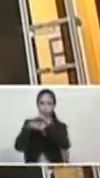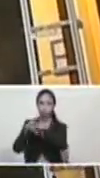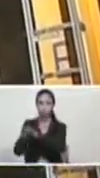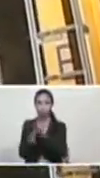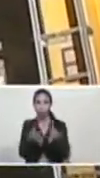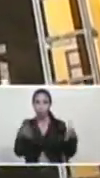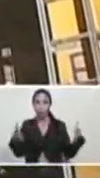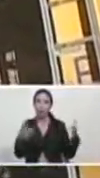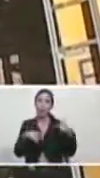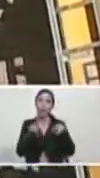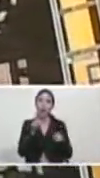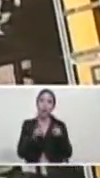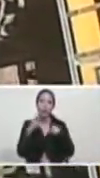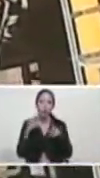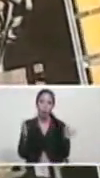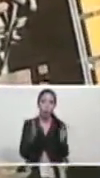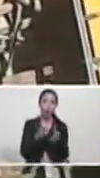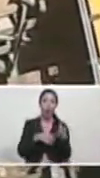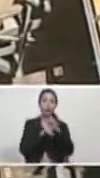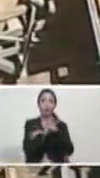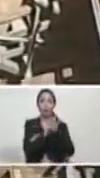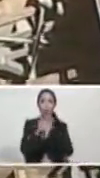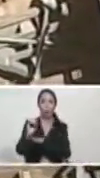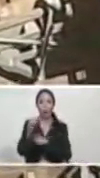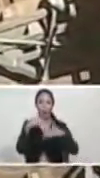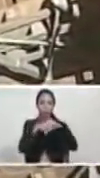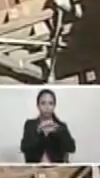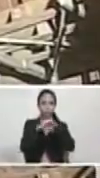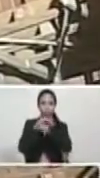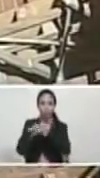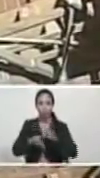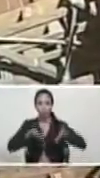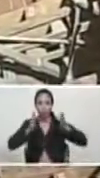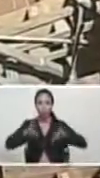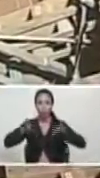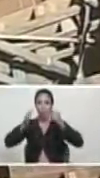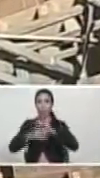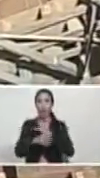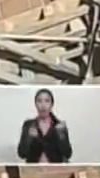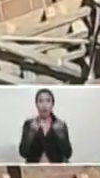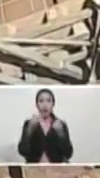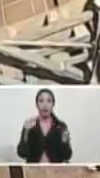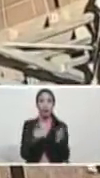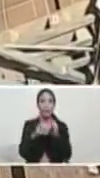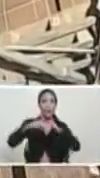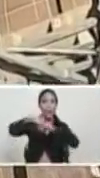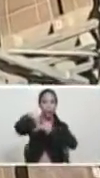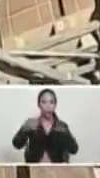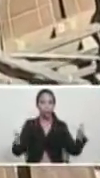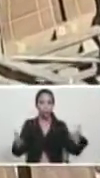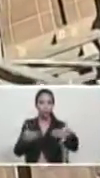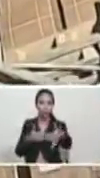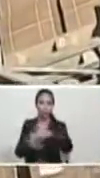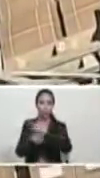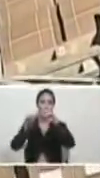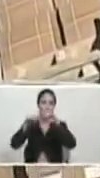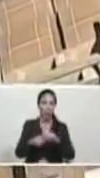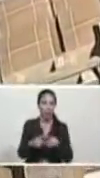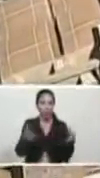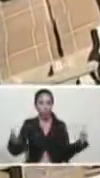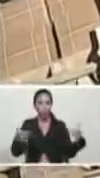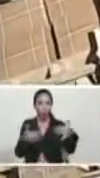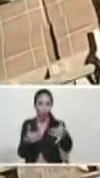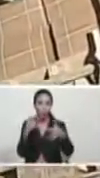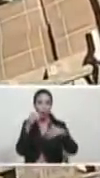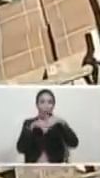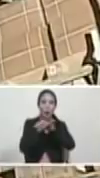una capacidad para 240 contenedores y este tiene 11.000 metros cuadrados de almacenamiento. Realmente es el almacén más grande que